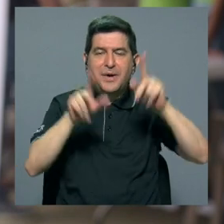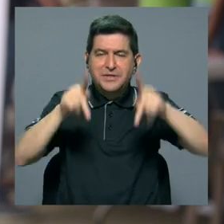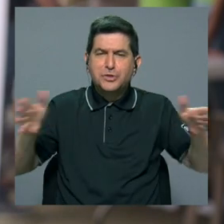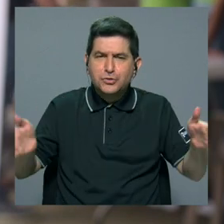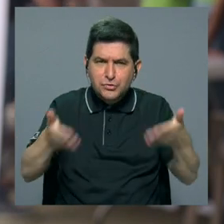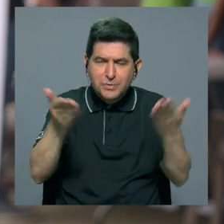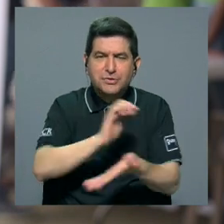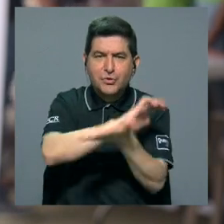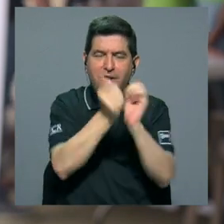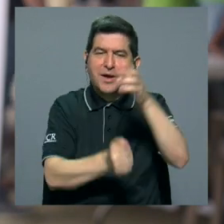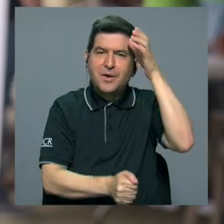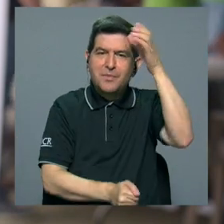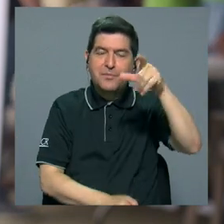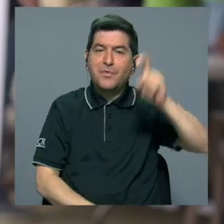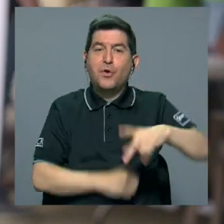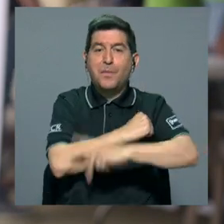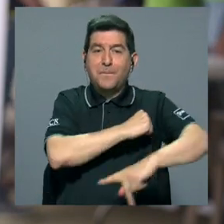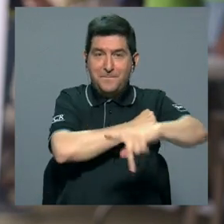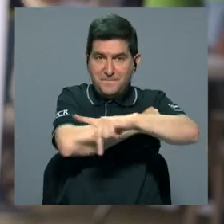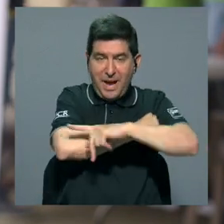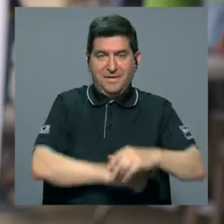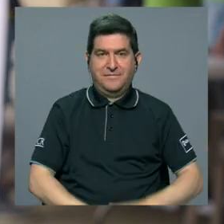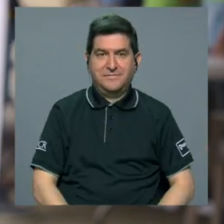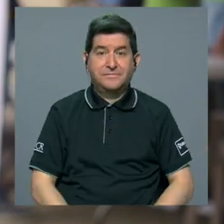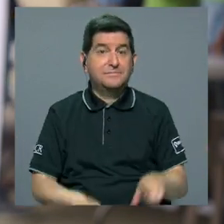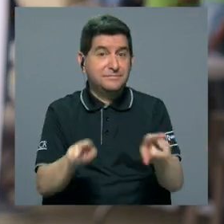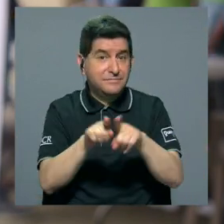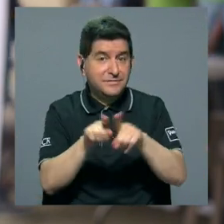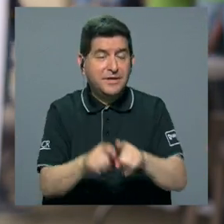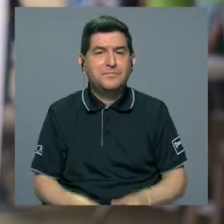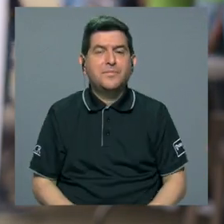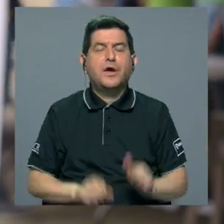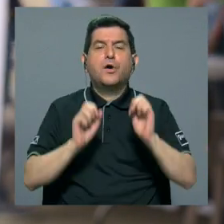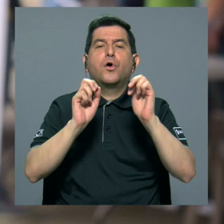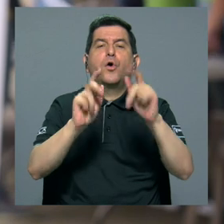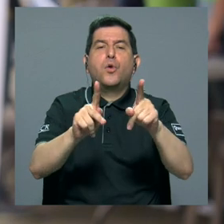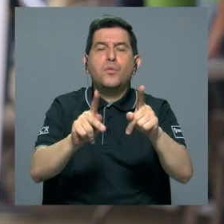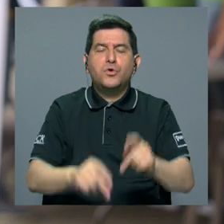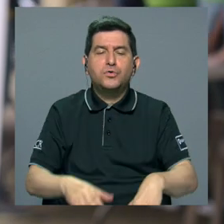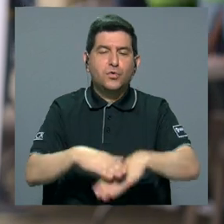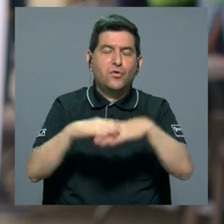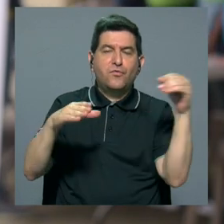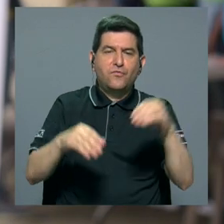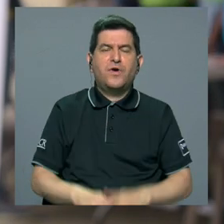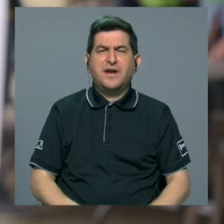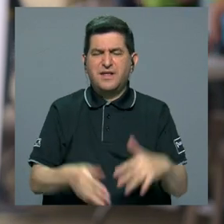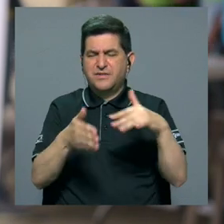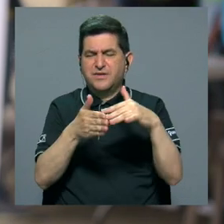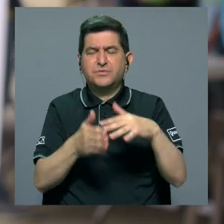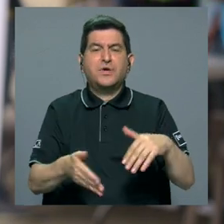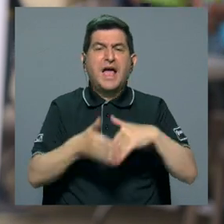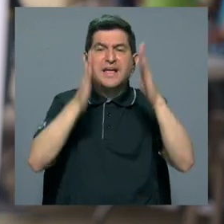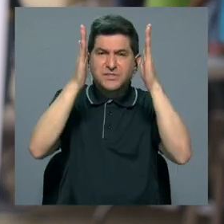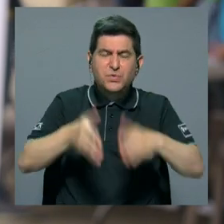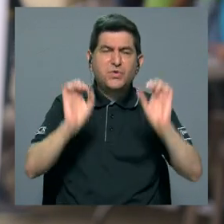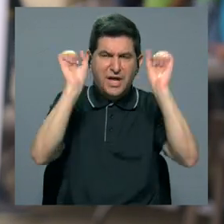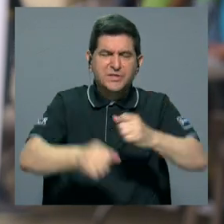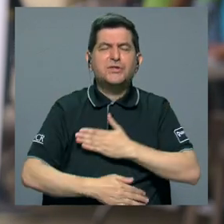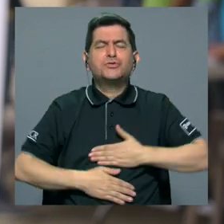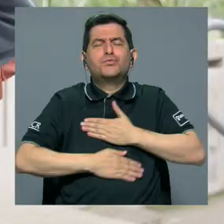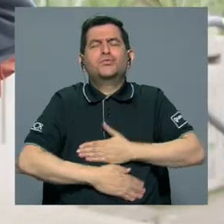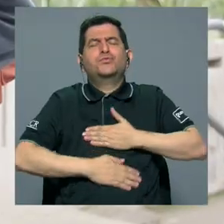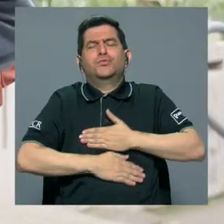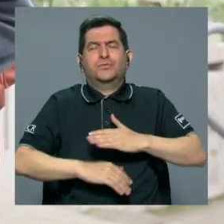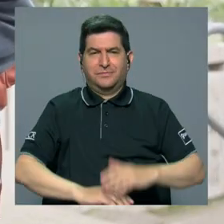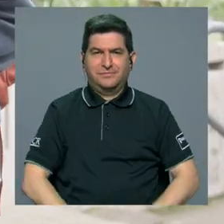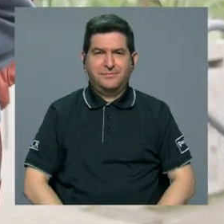participación ciudadana y el cambio de cultura que se ocupa en el país. Y además queríamos darle un espacio fuera de la carga académica al estudiantado para que se